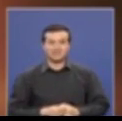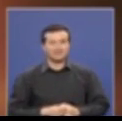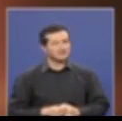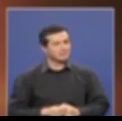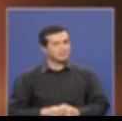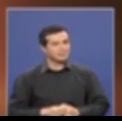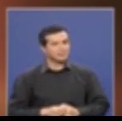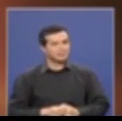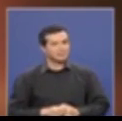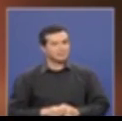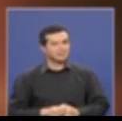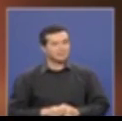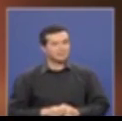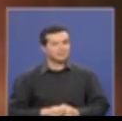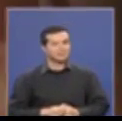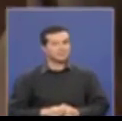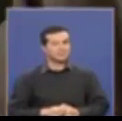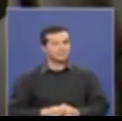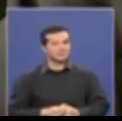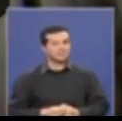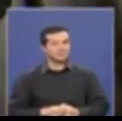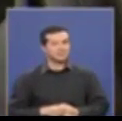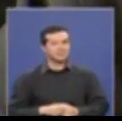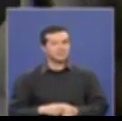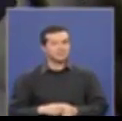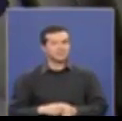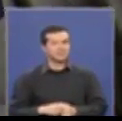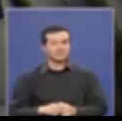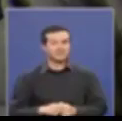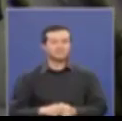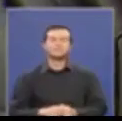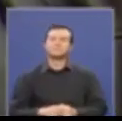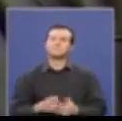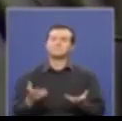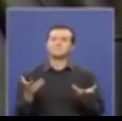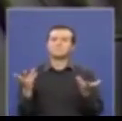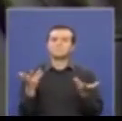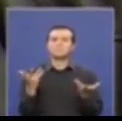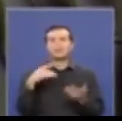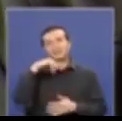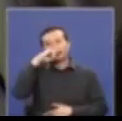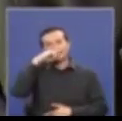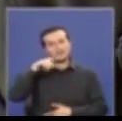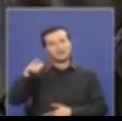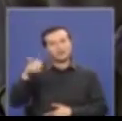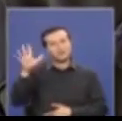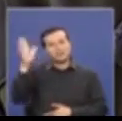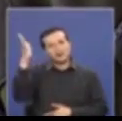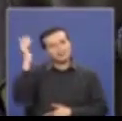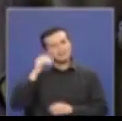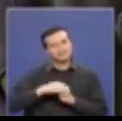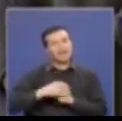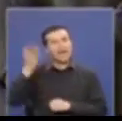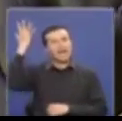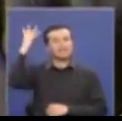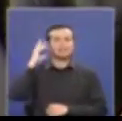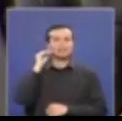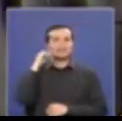al cabo fuimos, y al cabo fuimos. No tuvo infancia el canciller, Dios mío, qué